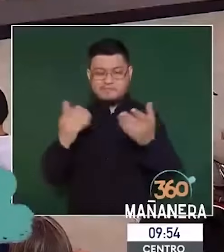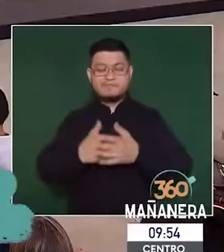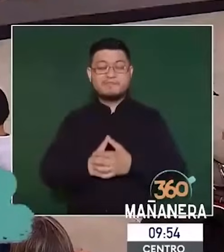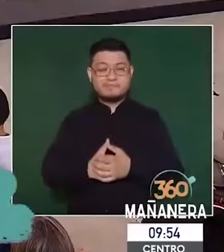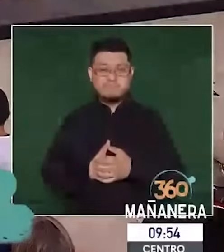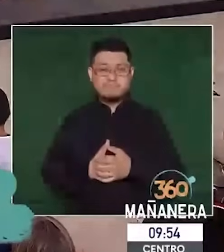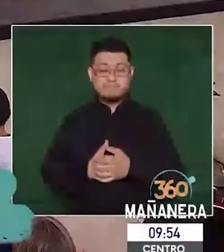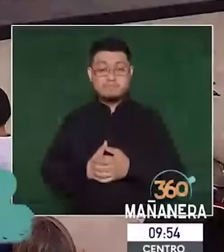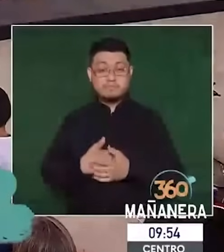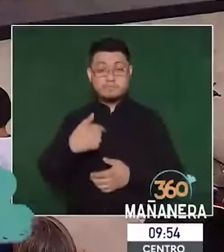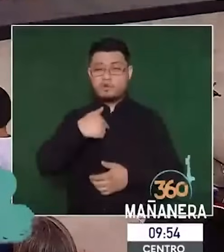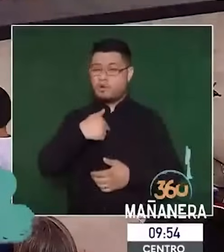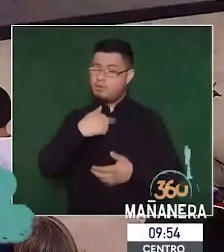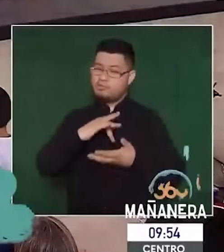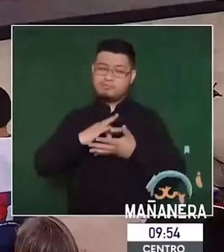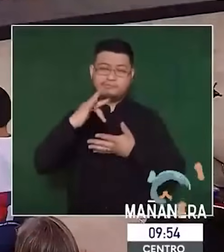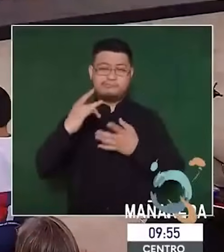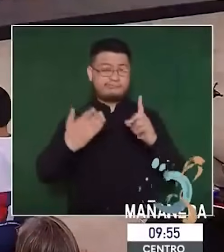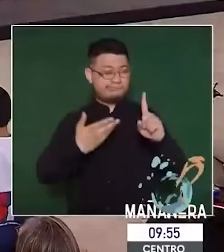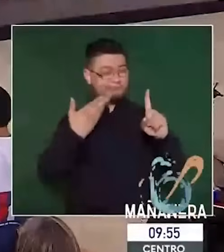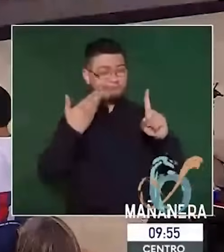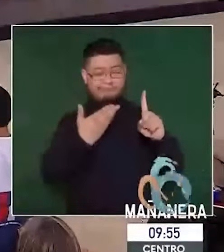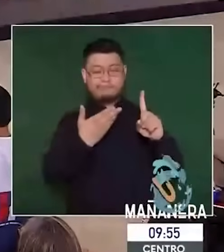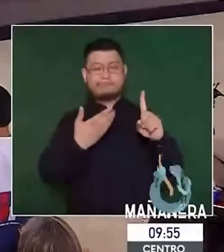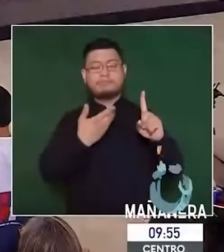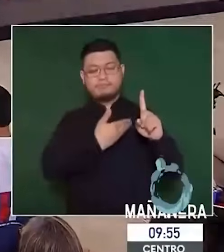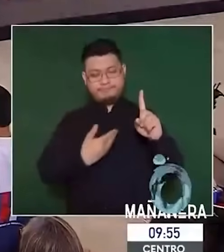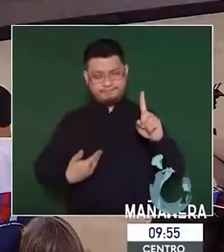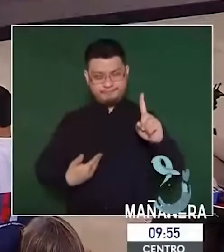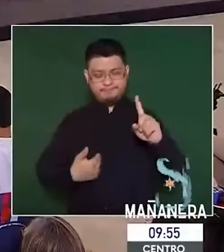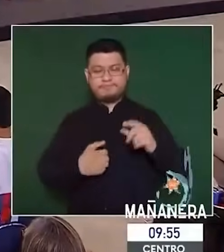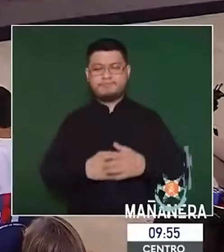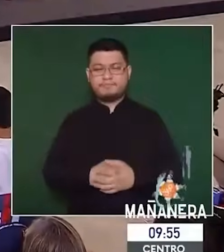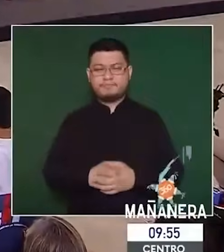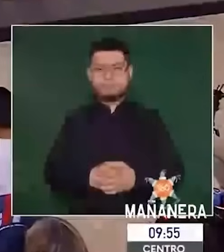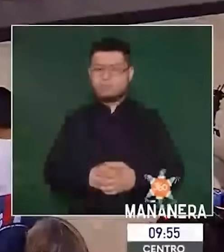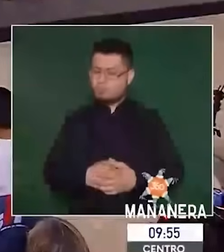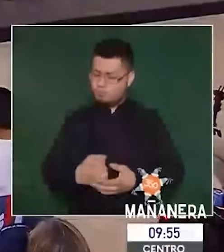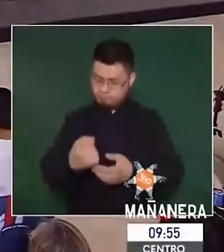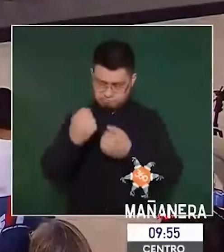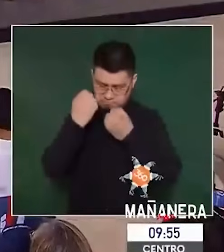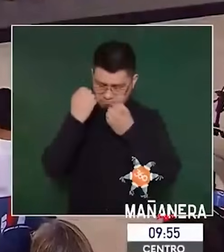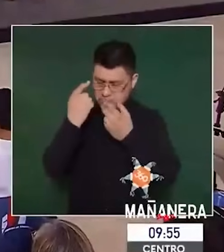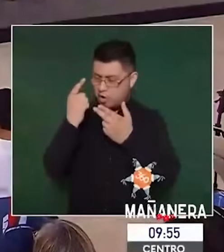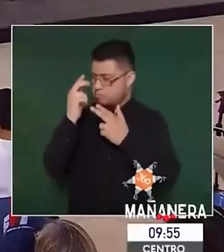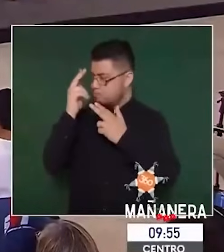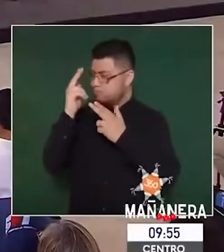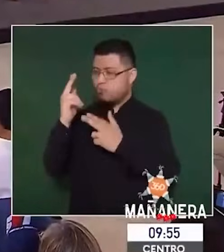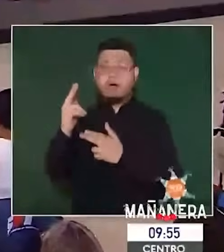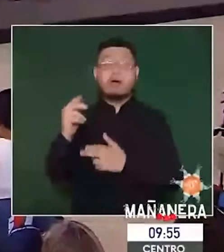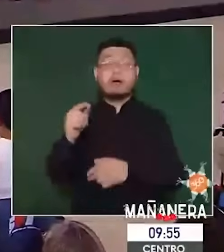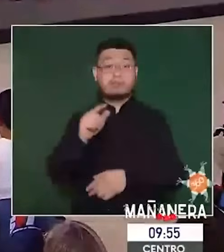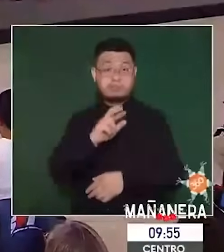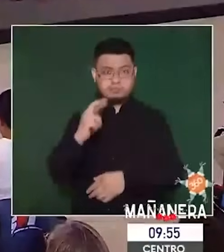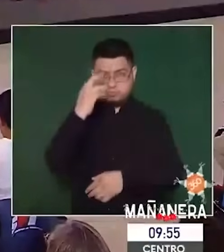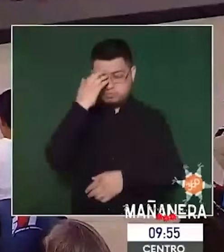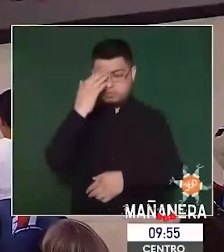nada, agradecerle al señor presidente el honor y la confianza de habernos escogido para el tramo